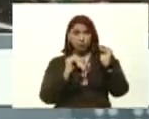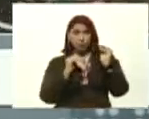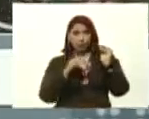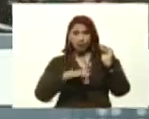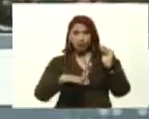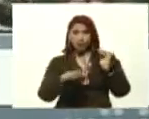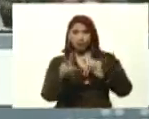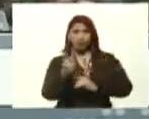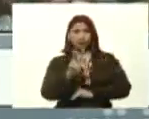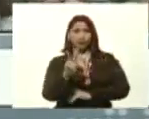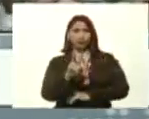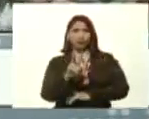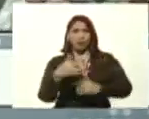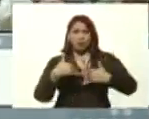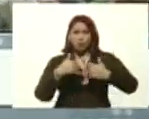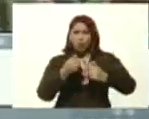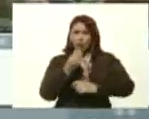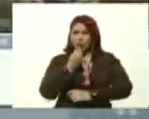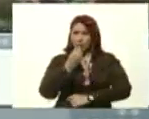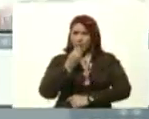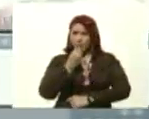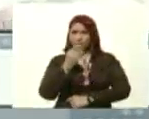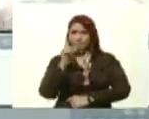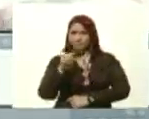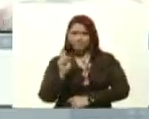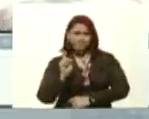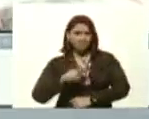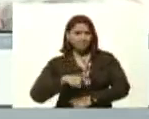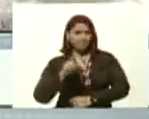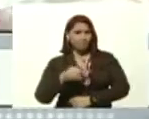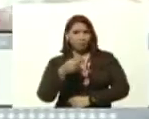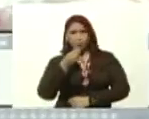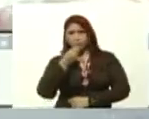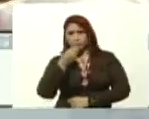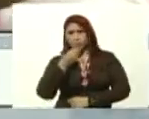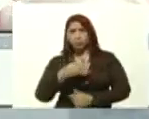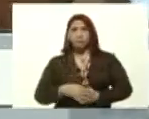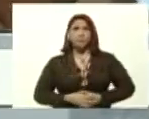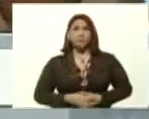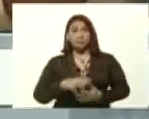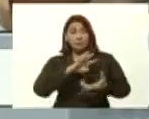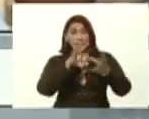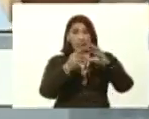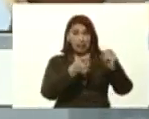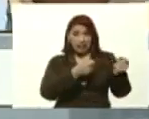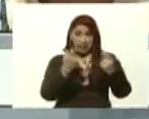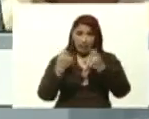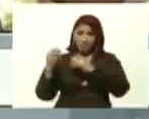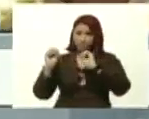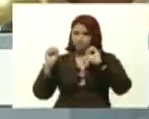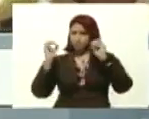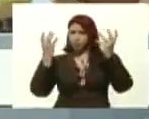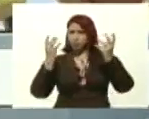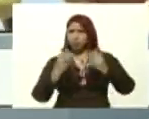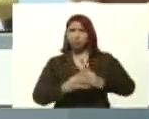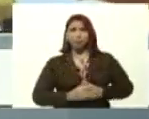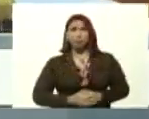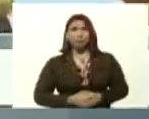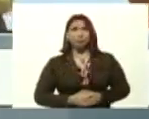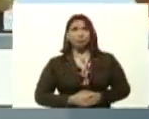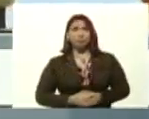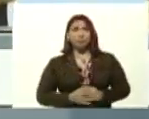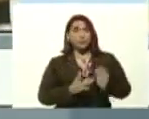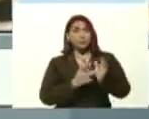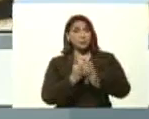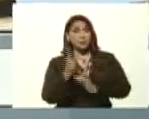su seguridad alimentaria, en sus necesidades alimentarias. Los CLAP, el milagro de